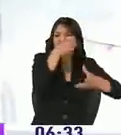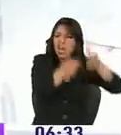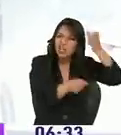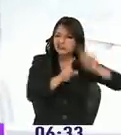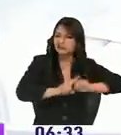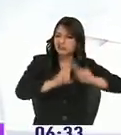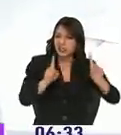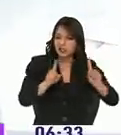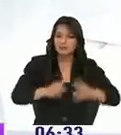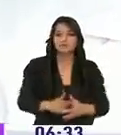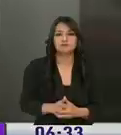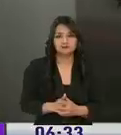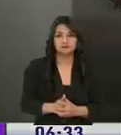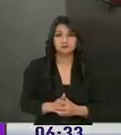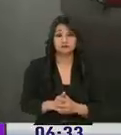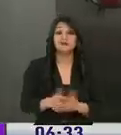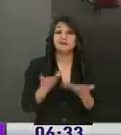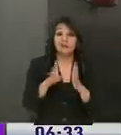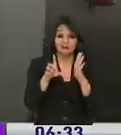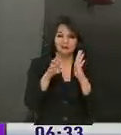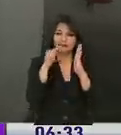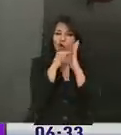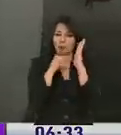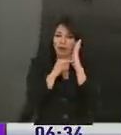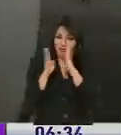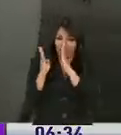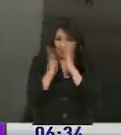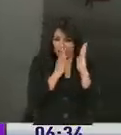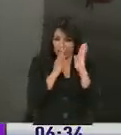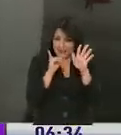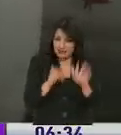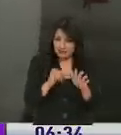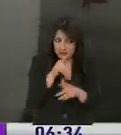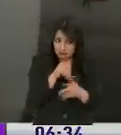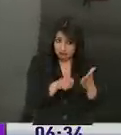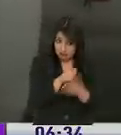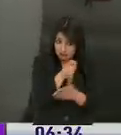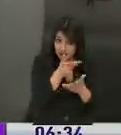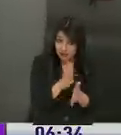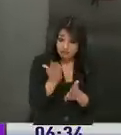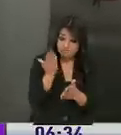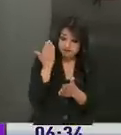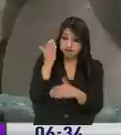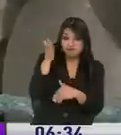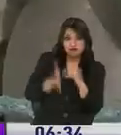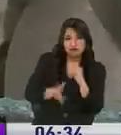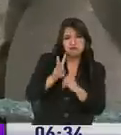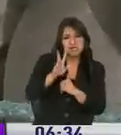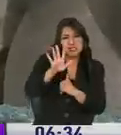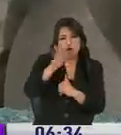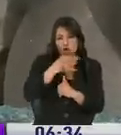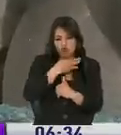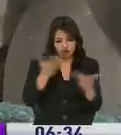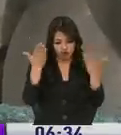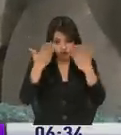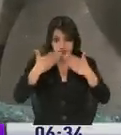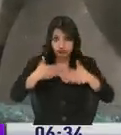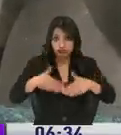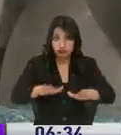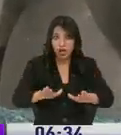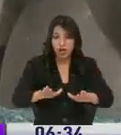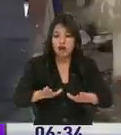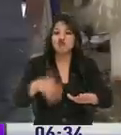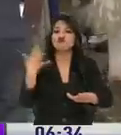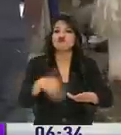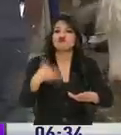Que la moratoria del suero de leche, que estuvo vigente por 6 meses y concluyó el pasado 25 de agosto, dejó el panorama del